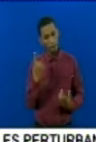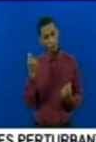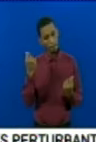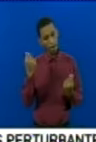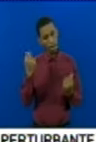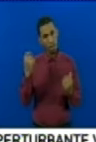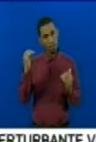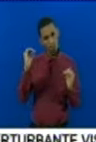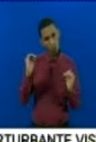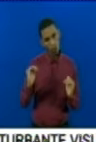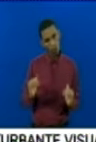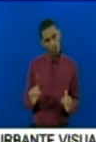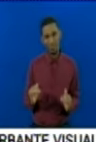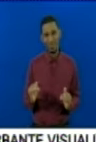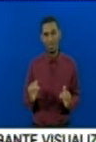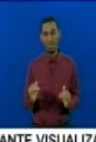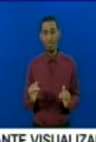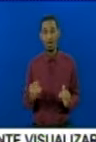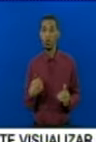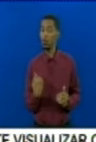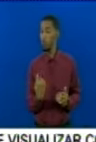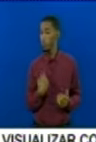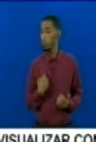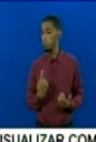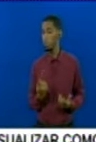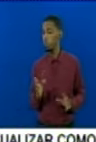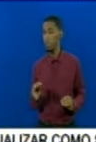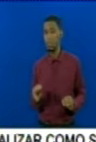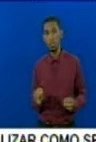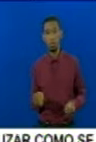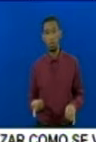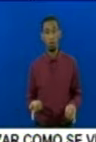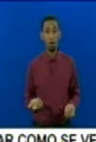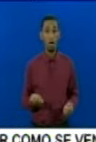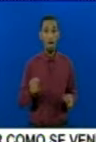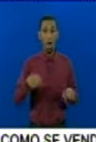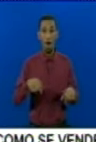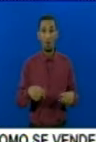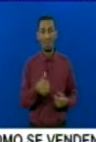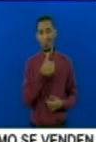asequible para ellos. Y por lo tanto, yo tengo que decir que hay insatisfacciones, pero hubo más